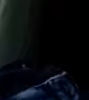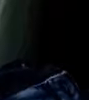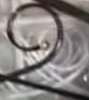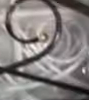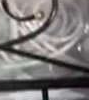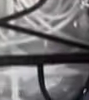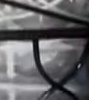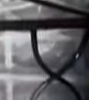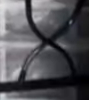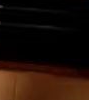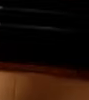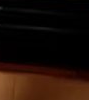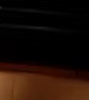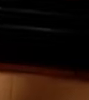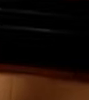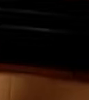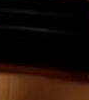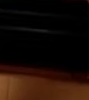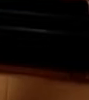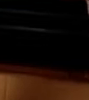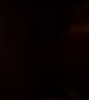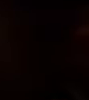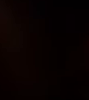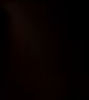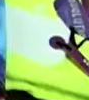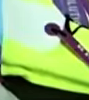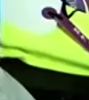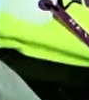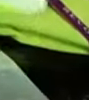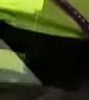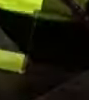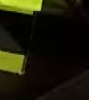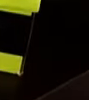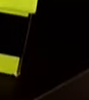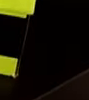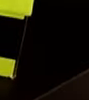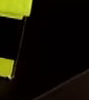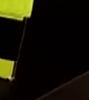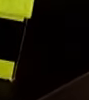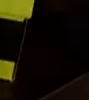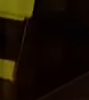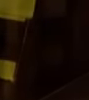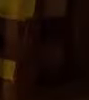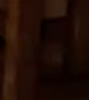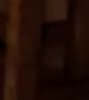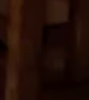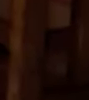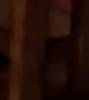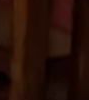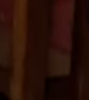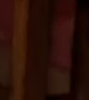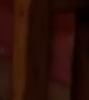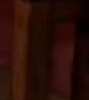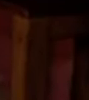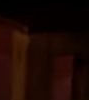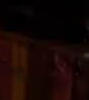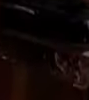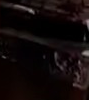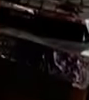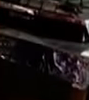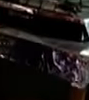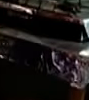refrigeradores, camas, calentadores solares, equipos de cómputo, ropa y zapatos a infantes y adolescentes de los municipios de La